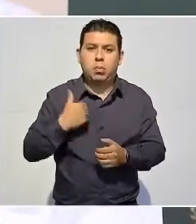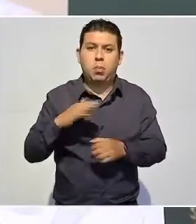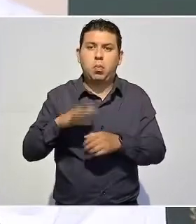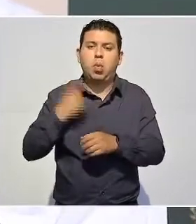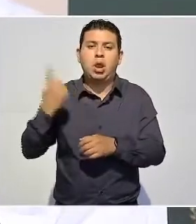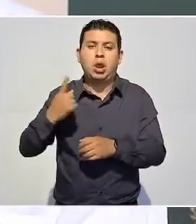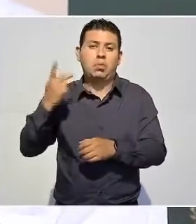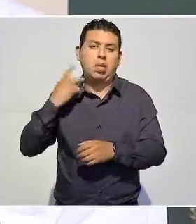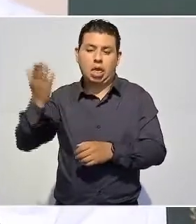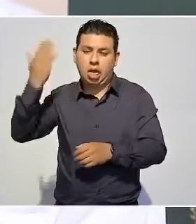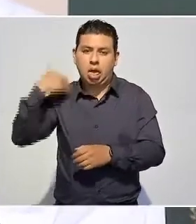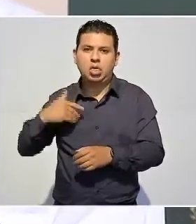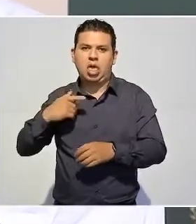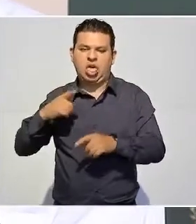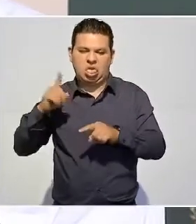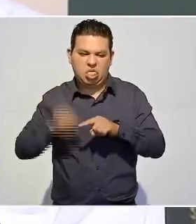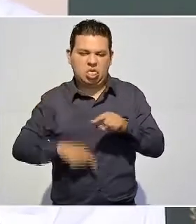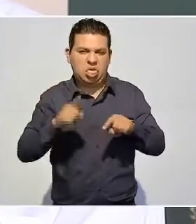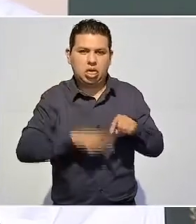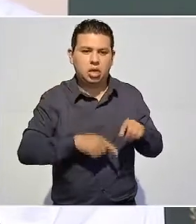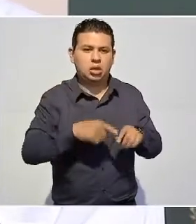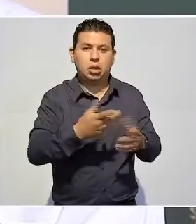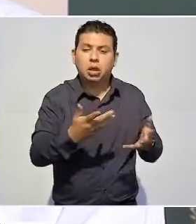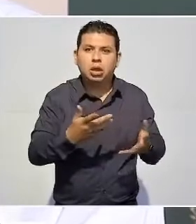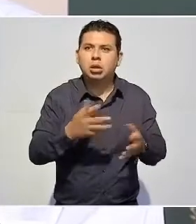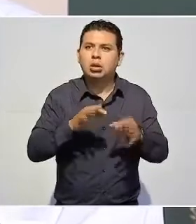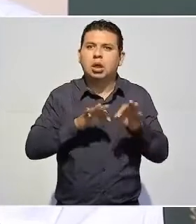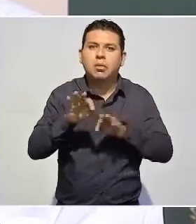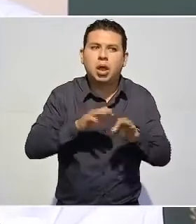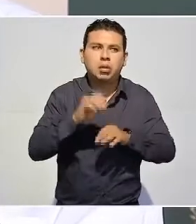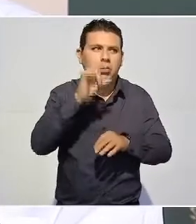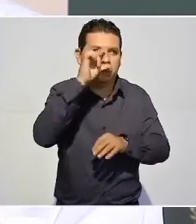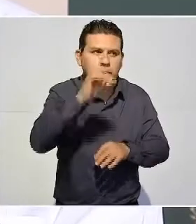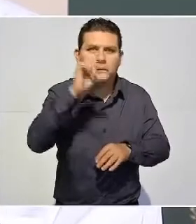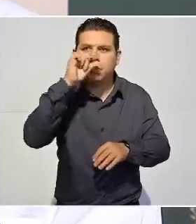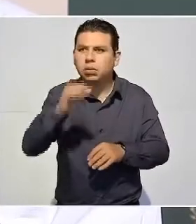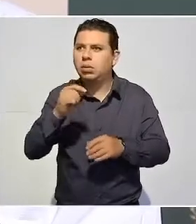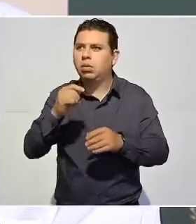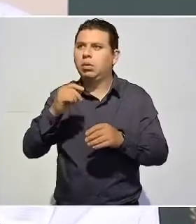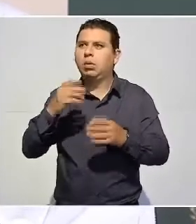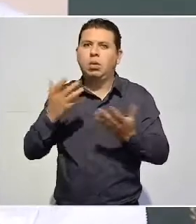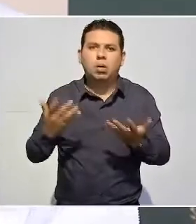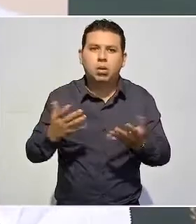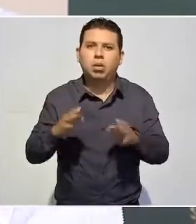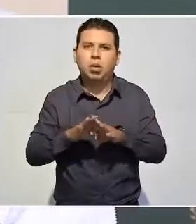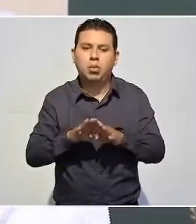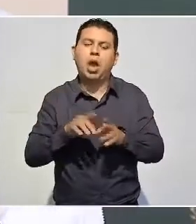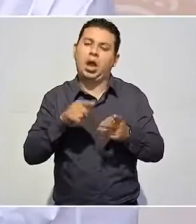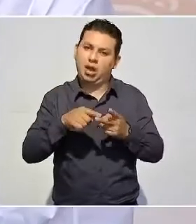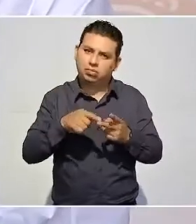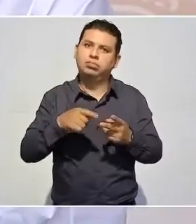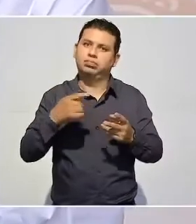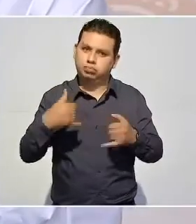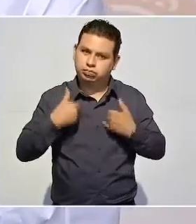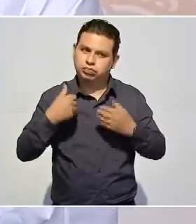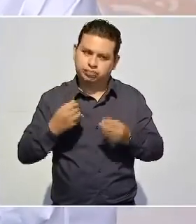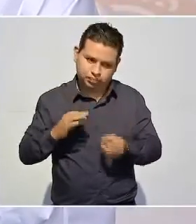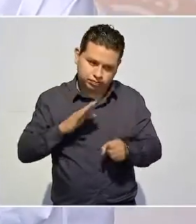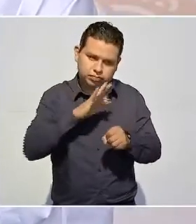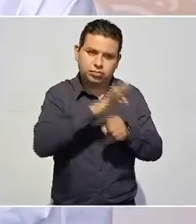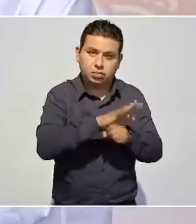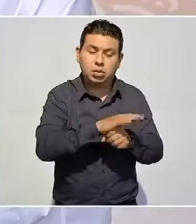corrupto dejó sin lugar en el mundo. Y están también nuestros